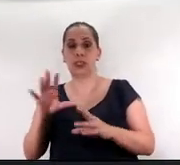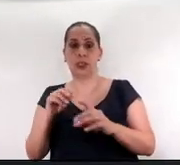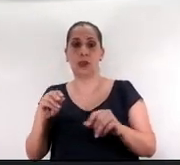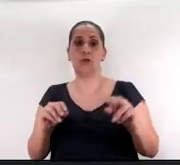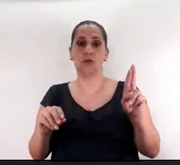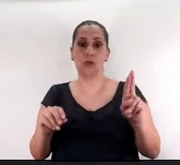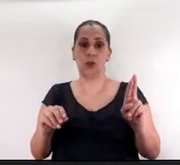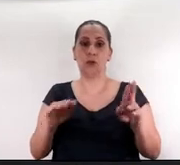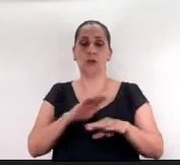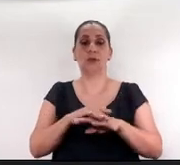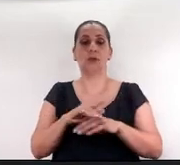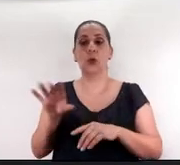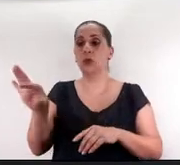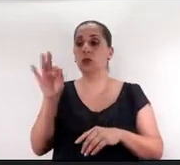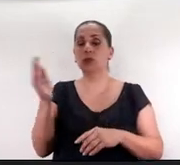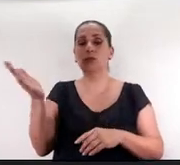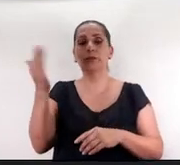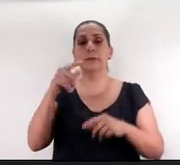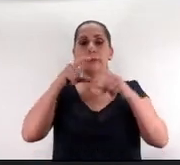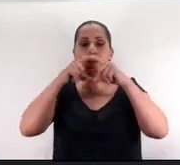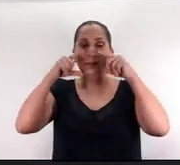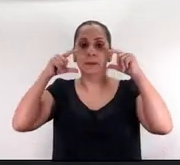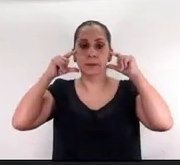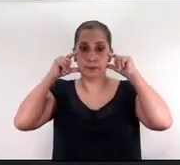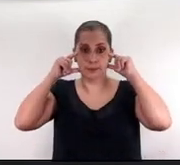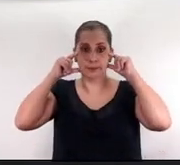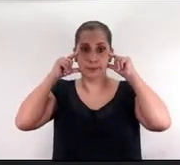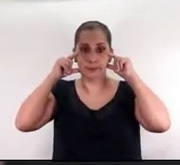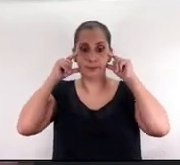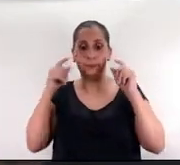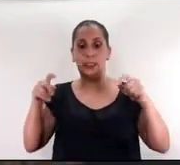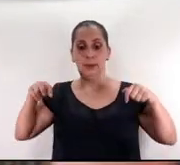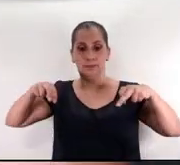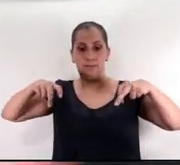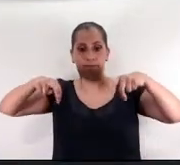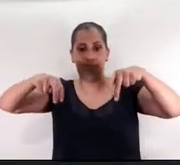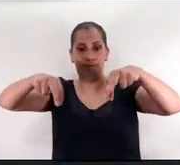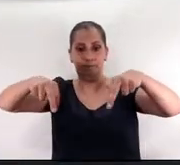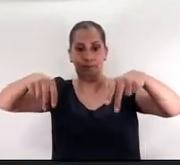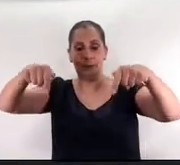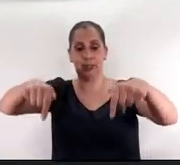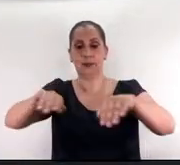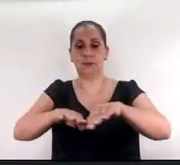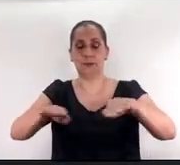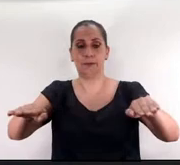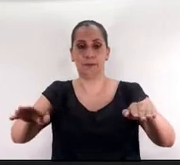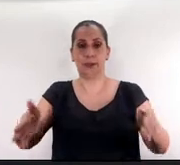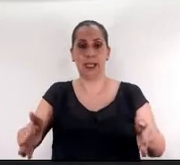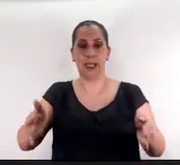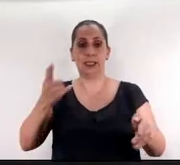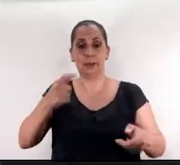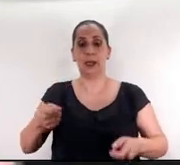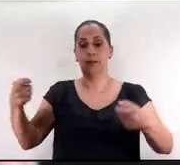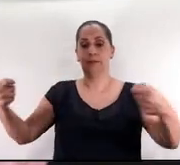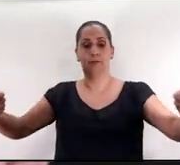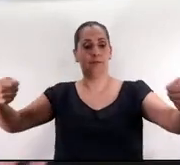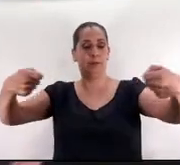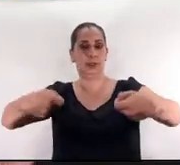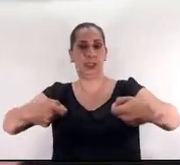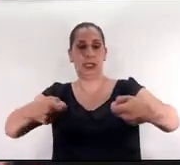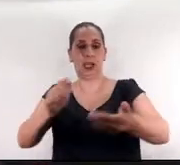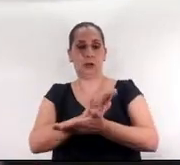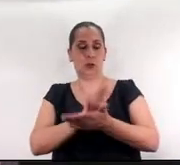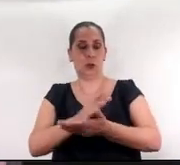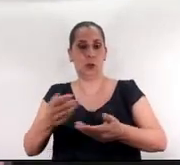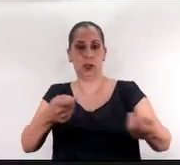Rodolfo, les invito a colocarse su mascarilla y vamos a pasar aquí al frente del escenario donde vamos a hacer la entrega formal de